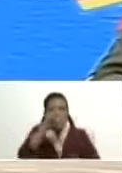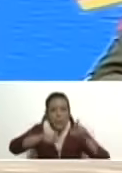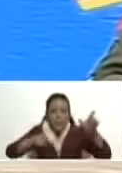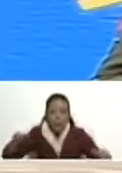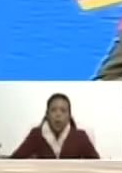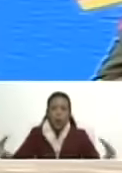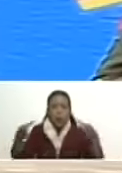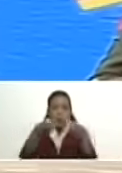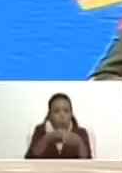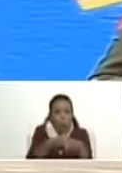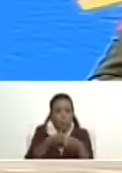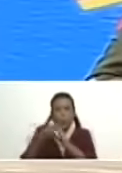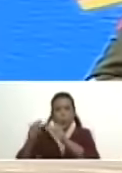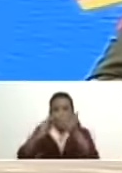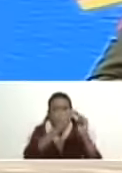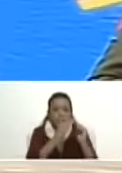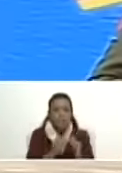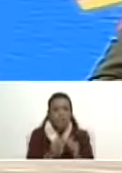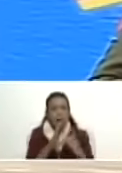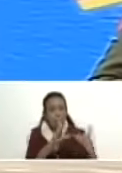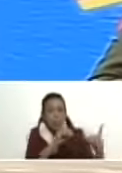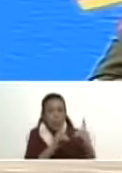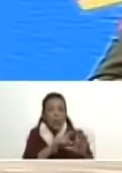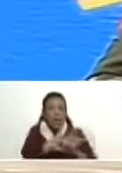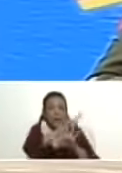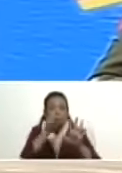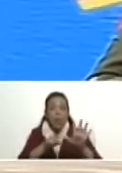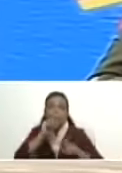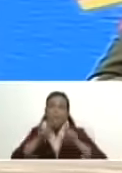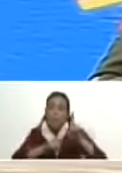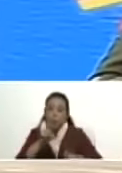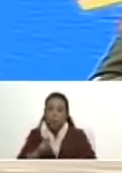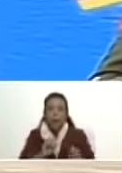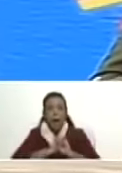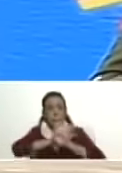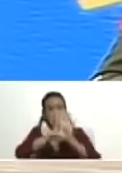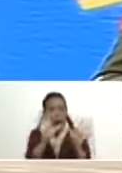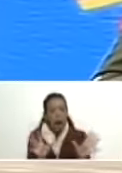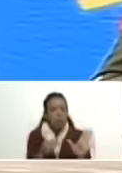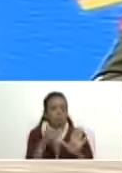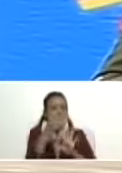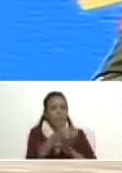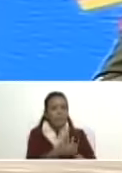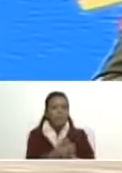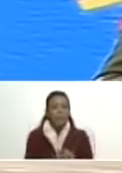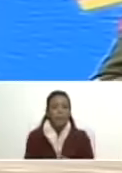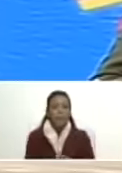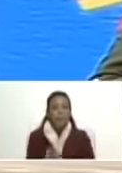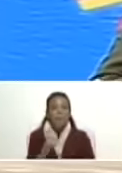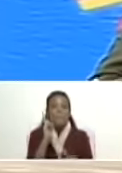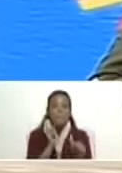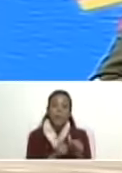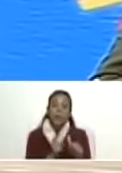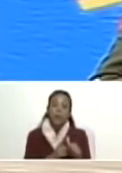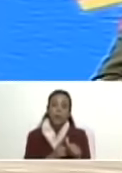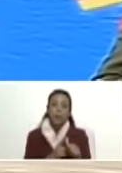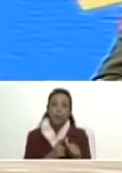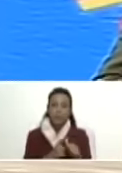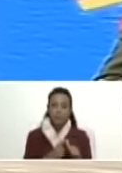venezolanista, esclarecedor de estas 5 preguntas. Primera pregunta.